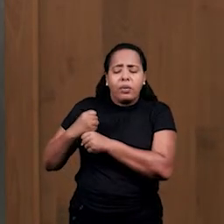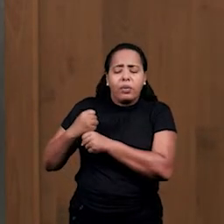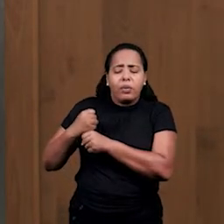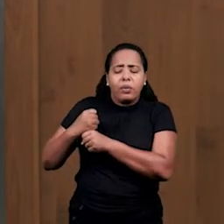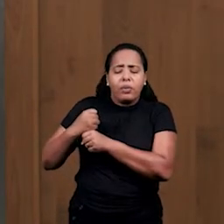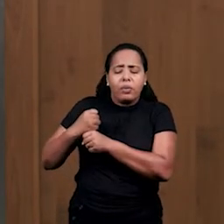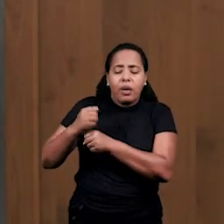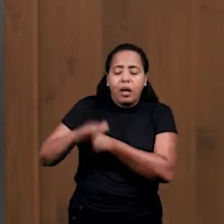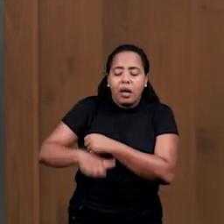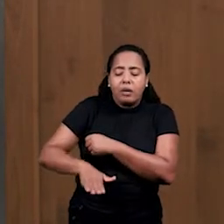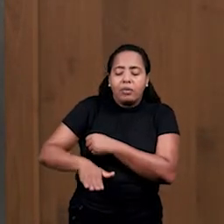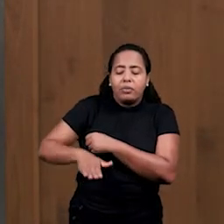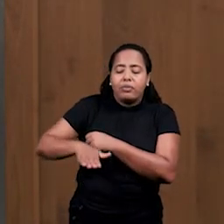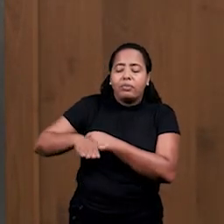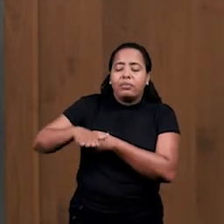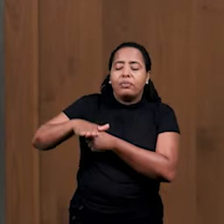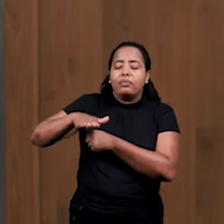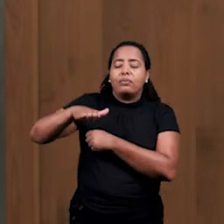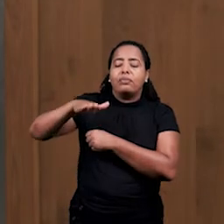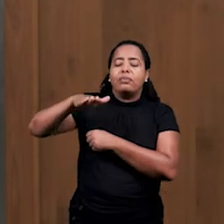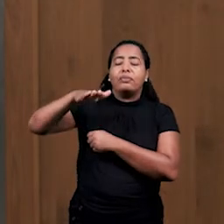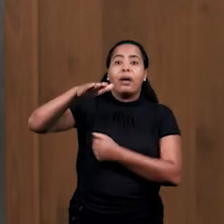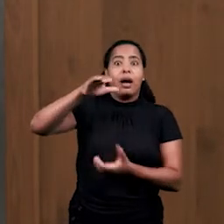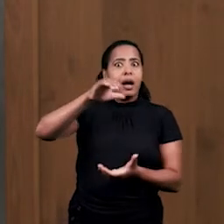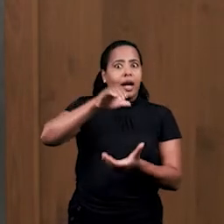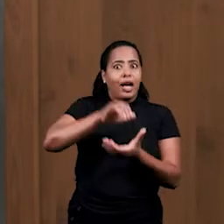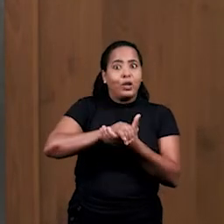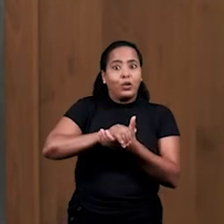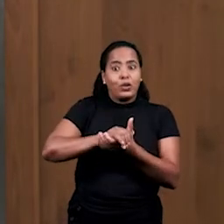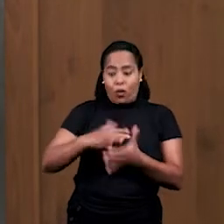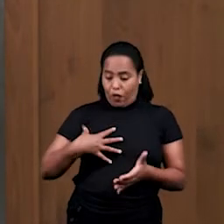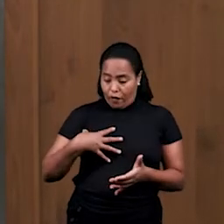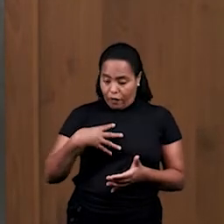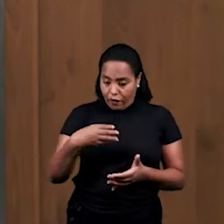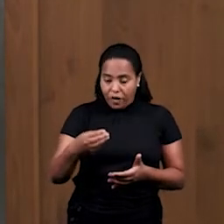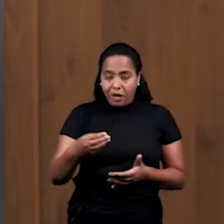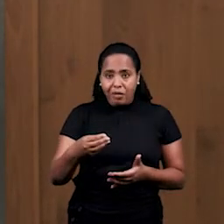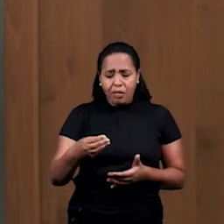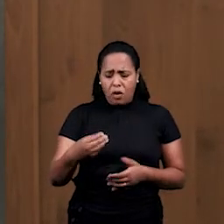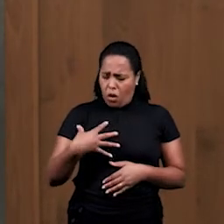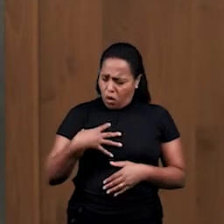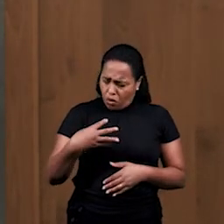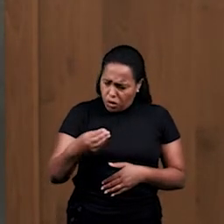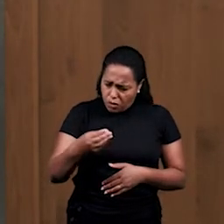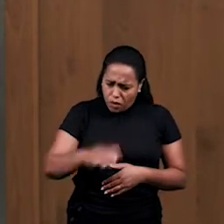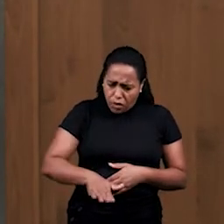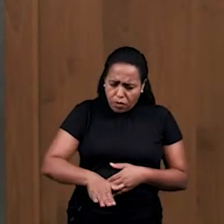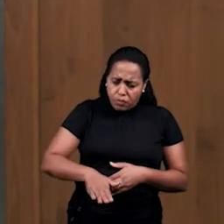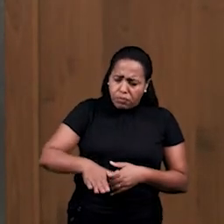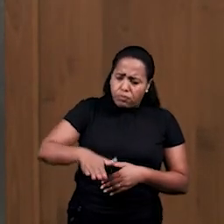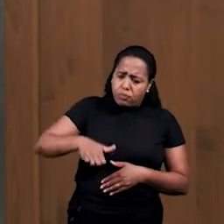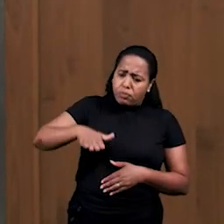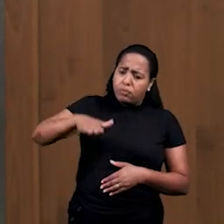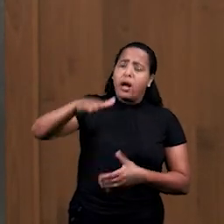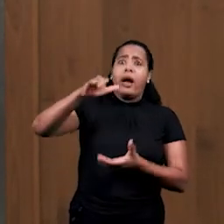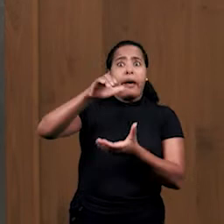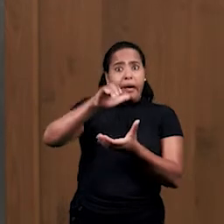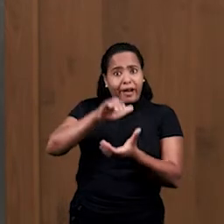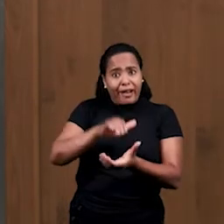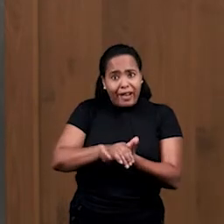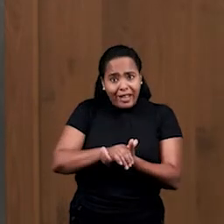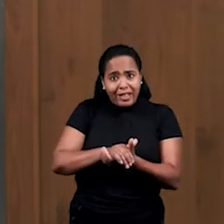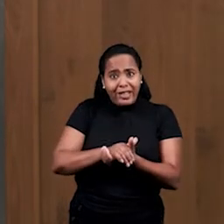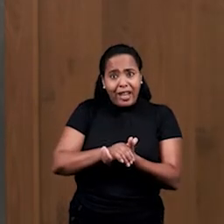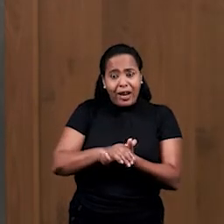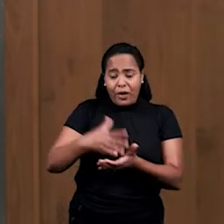Pasó el tiempo y ellos crecieron. Ellos se casaron, tuvieron hijos y sus hijos también crecieron, también se